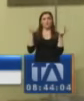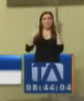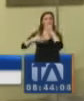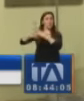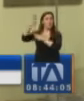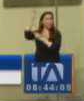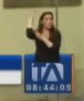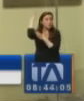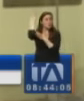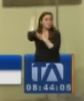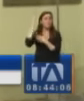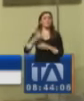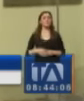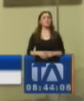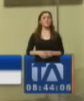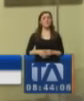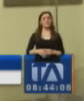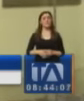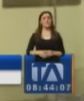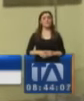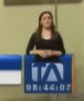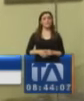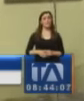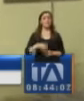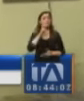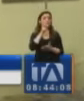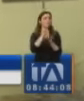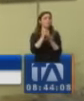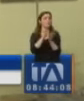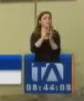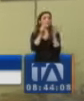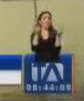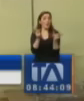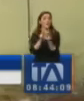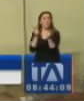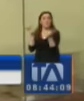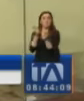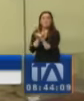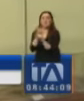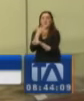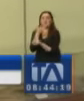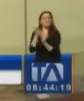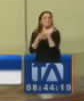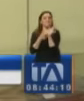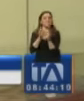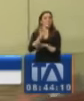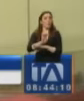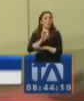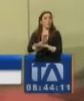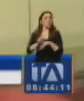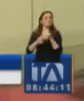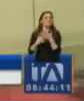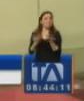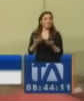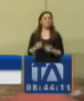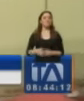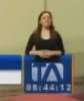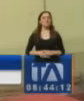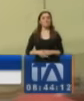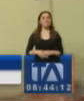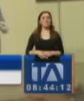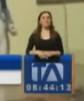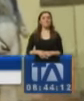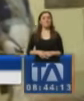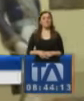hace mucho tiempo. Sí, tenemos la mejor colección de periódicos seguramente que hay en el Ecuador, de periódicos ecuatorianos.